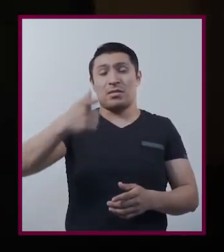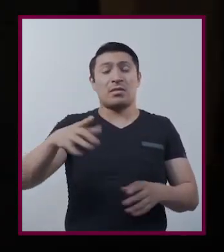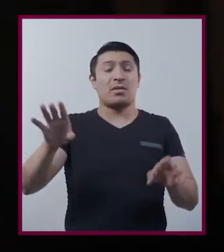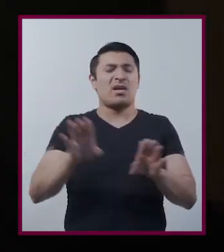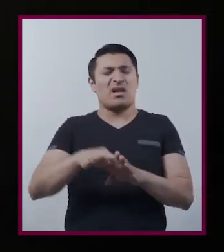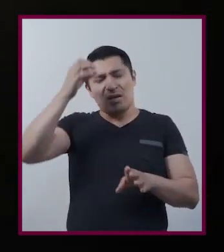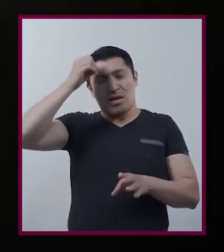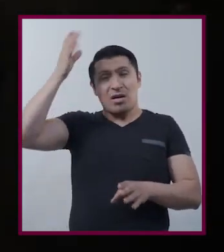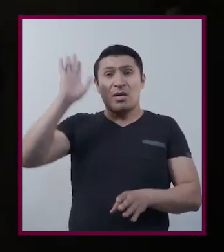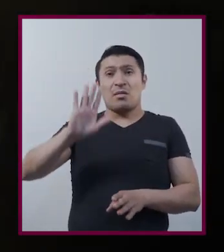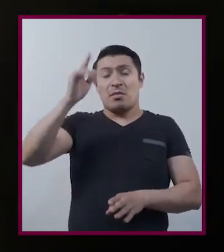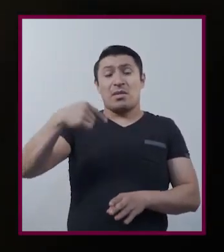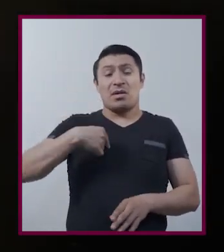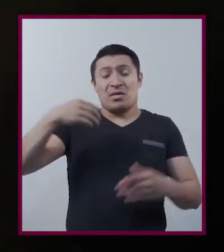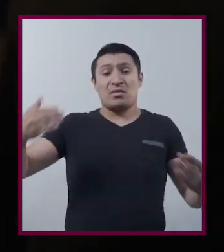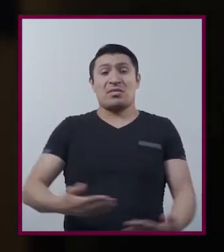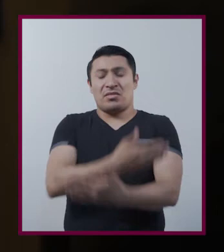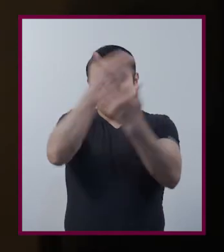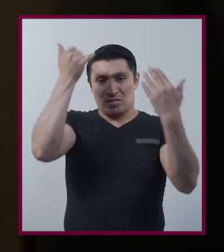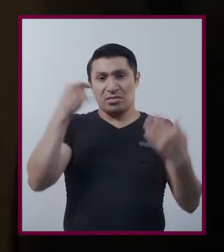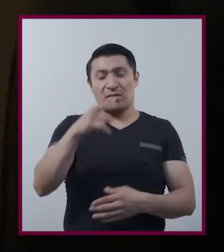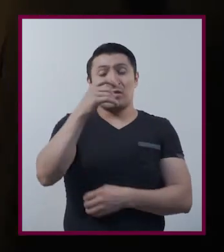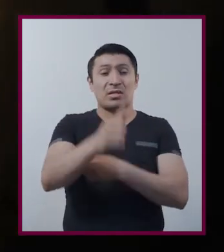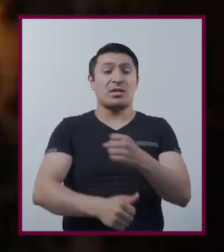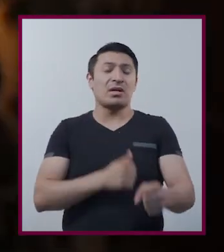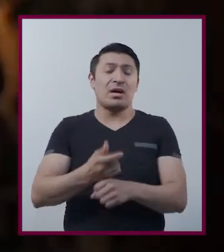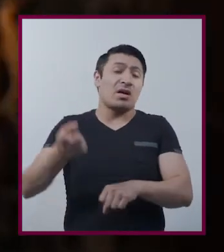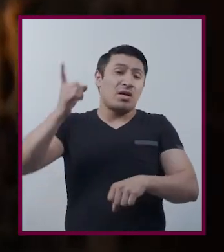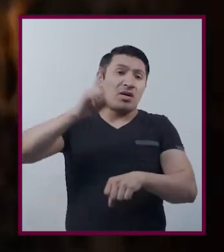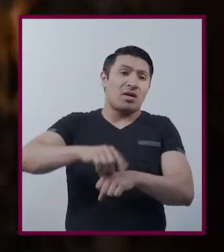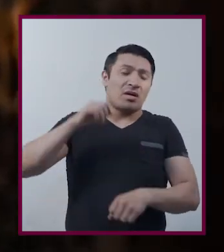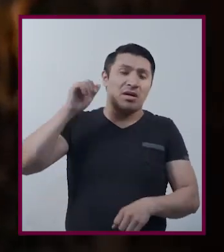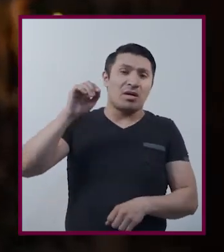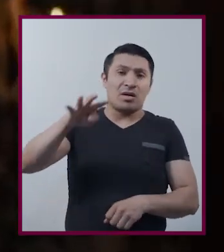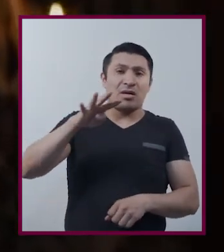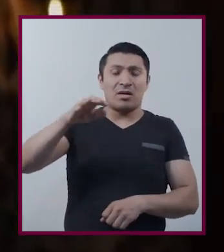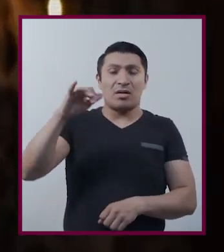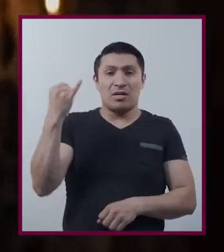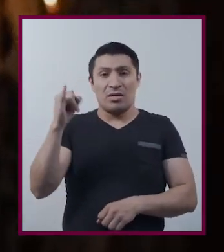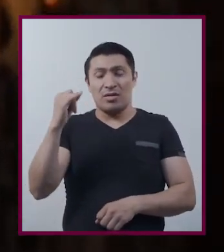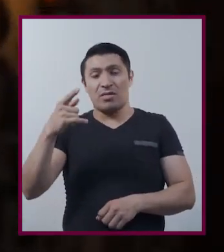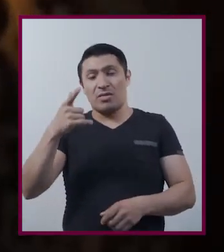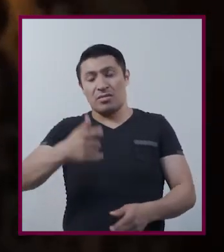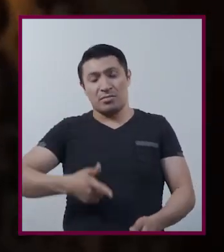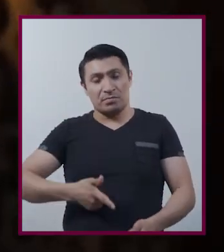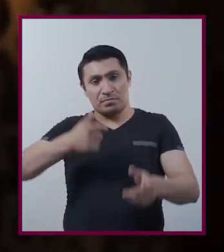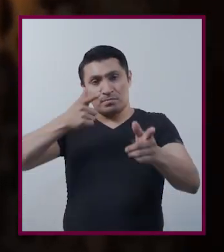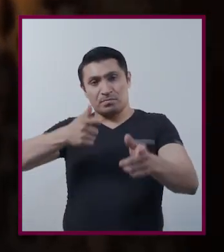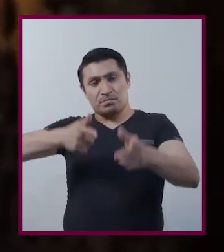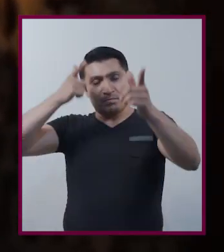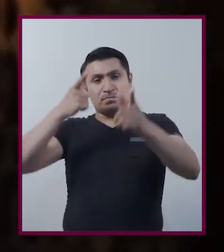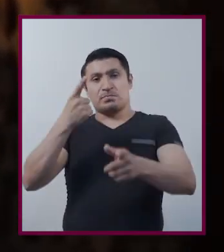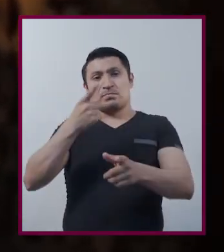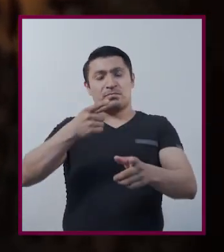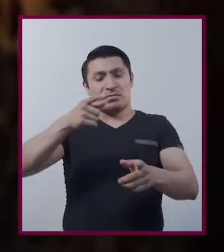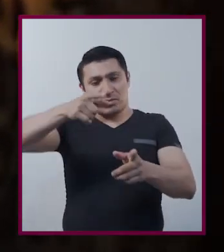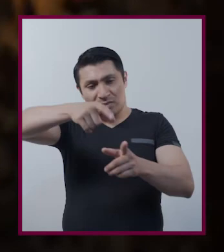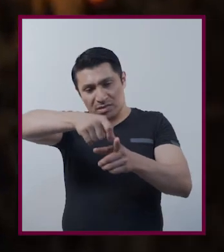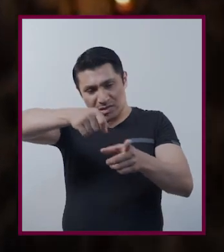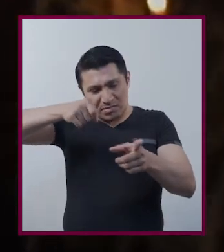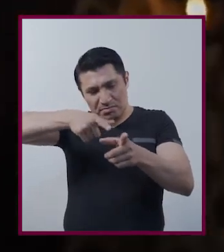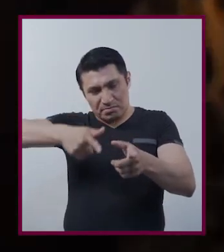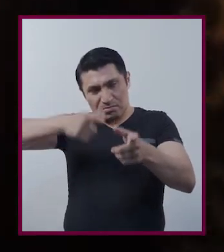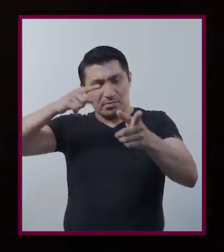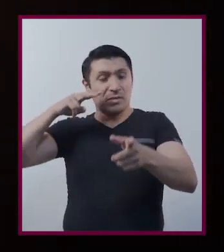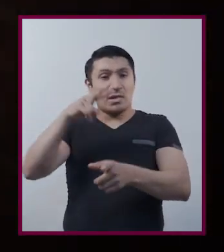voy a olvidar? Si parece que nada más para eso nací, para llegar a ese año y a ese día del 19 de junio, con un fusil en la mano y